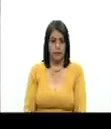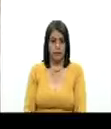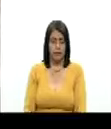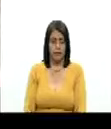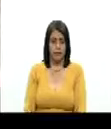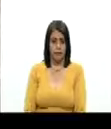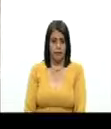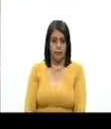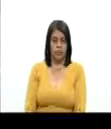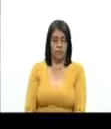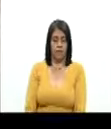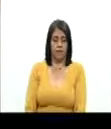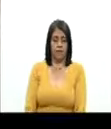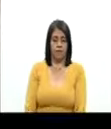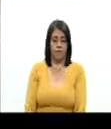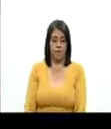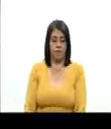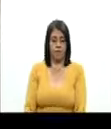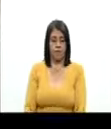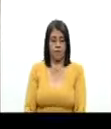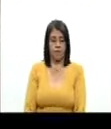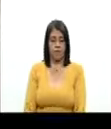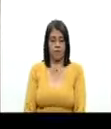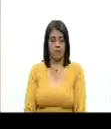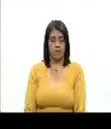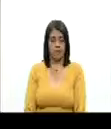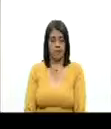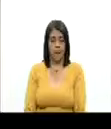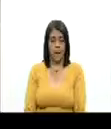Gracias a Dios, dice Lucas.